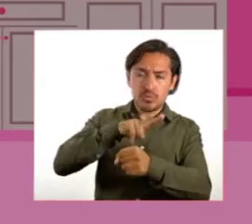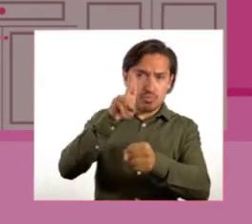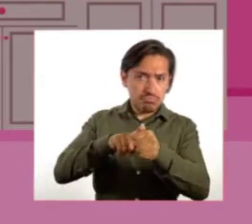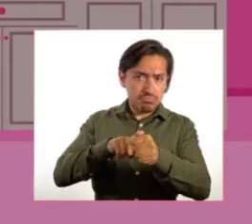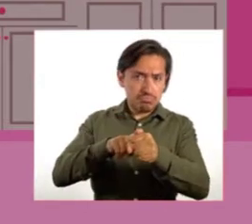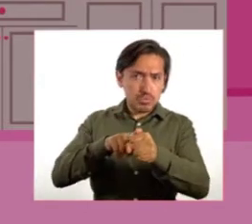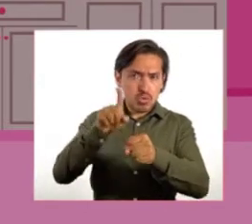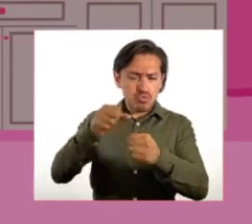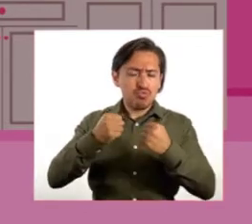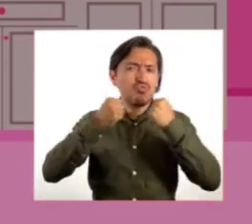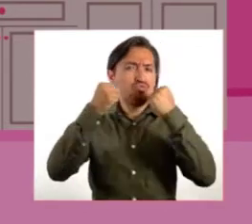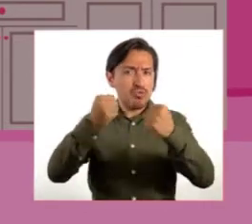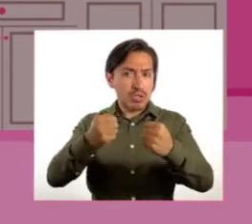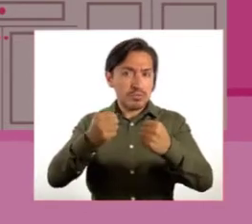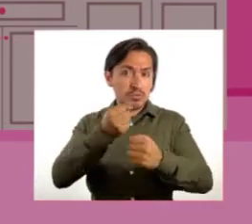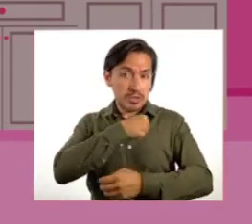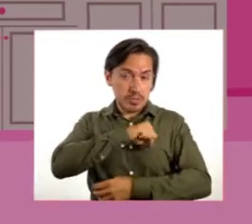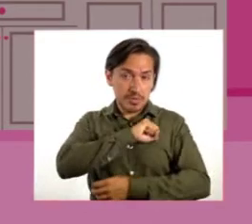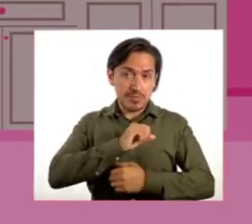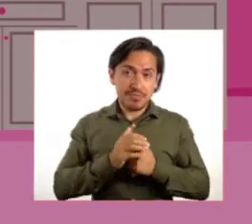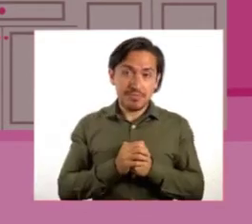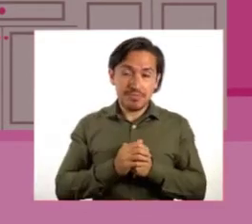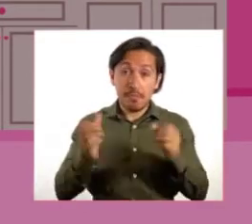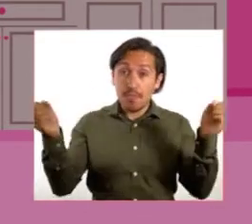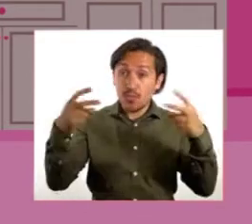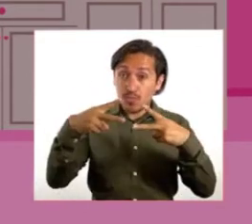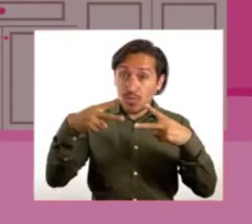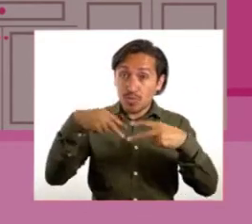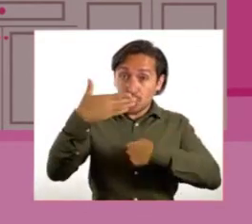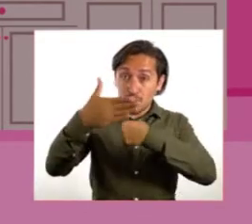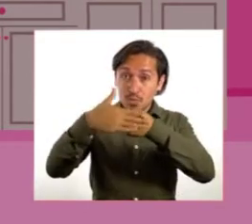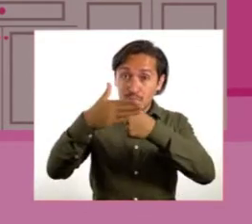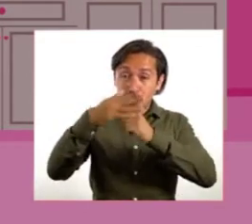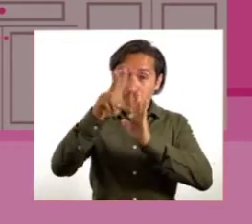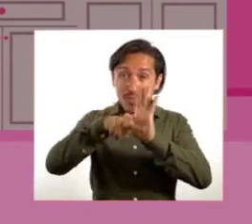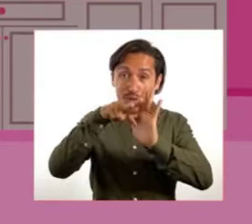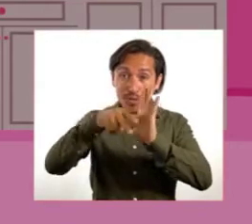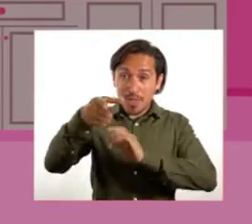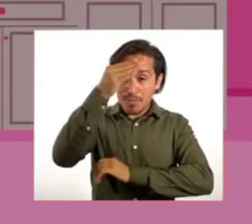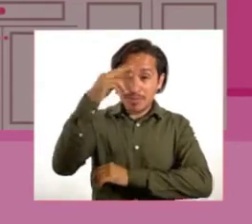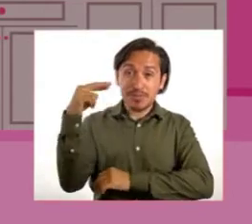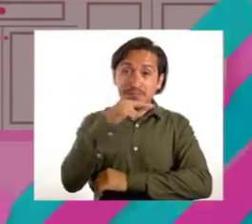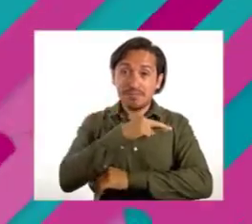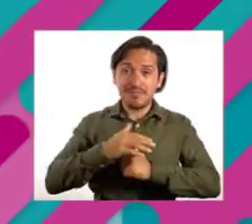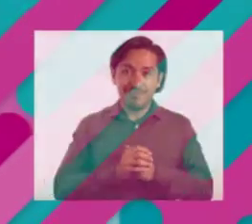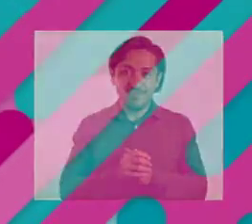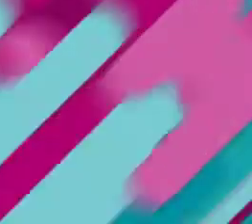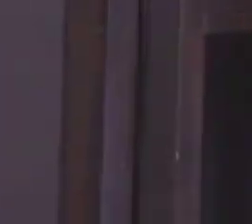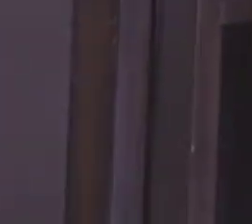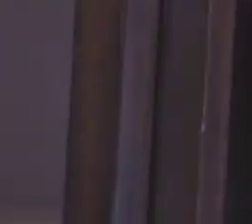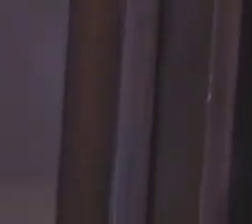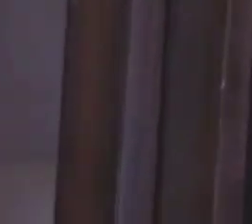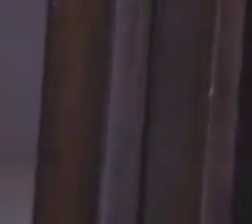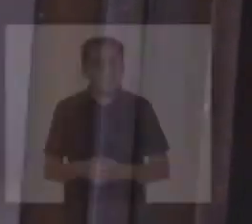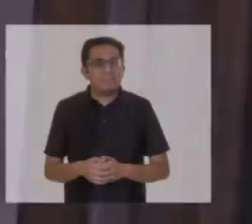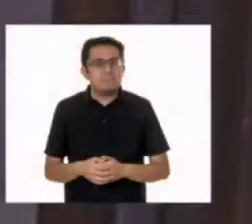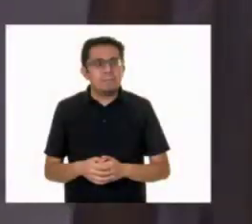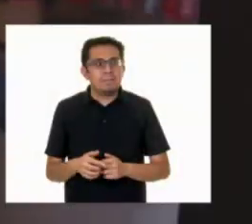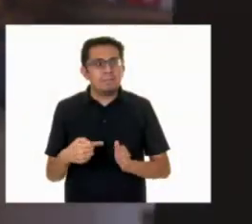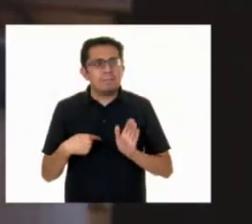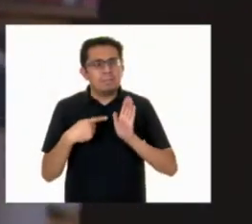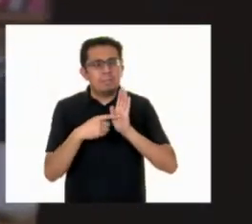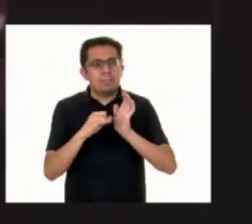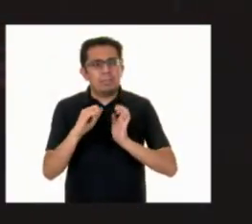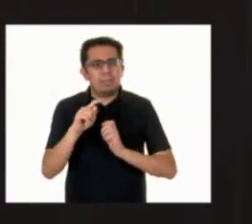nos mantendrá fuertes y sanos. Nos vemos en la siguiente cápsula de Aprende Rápido. Les presento